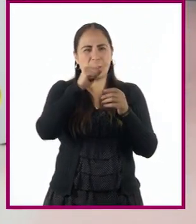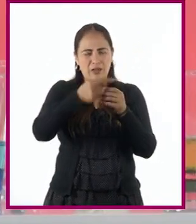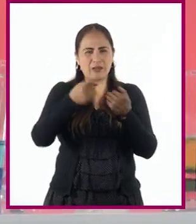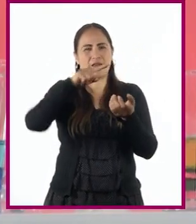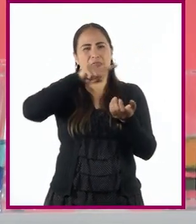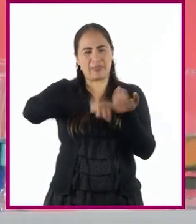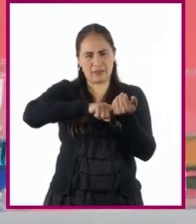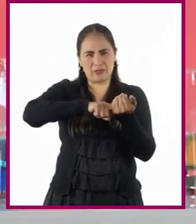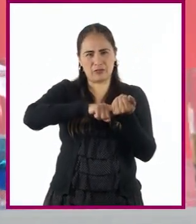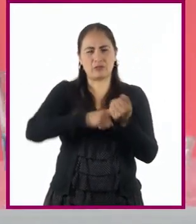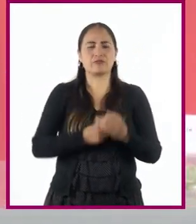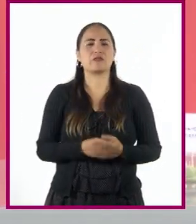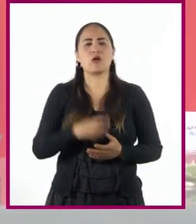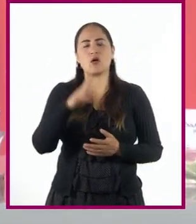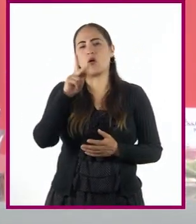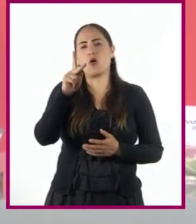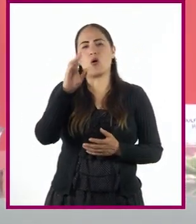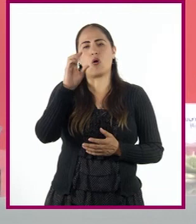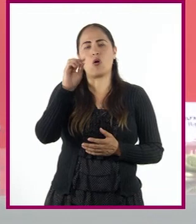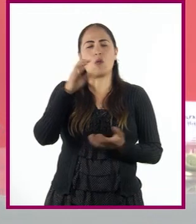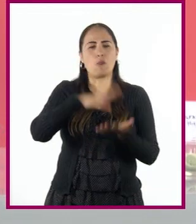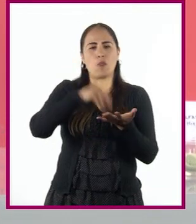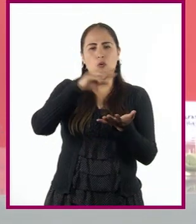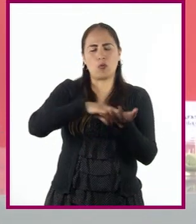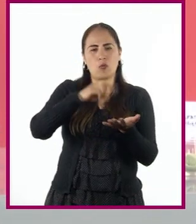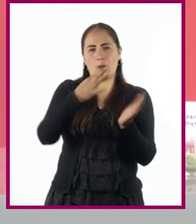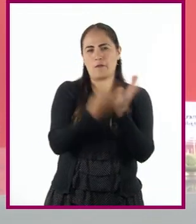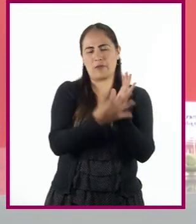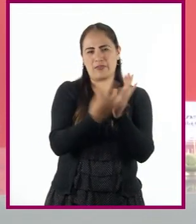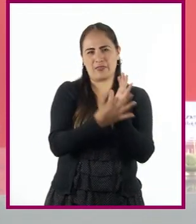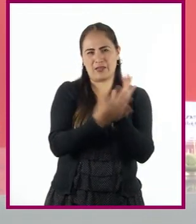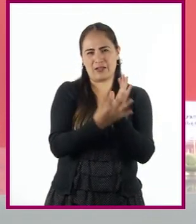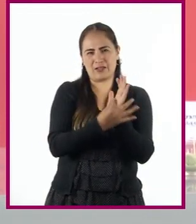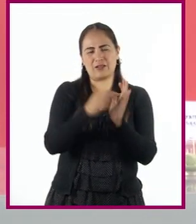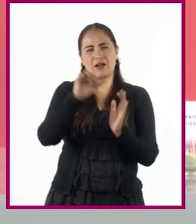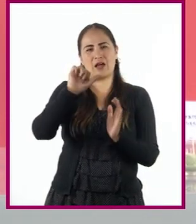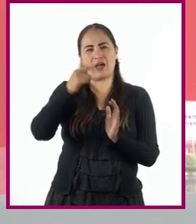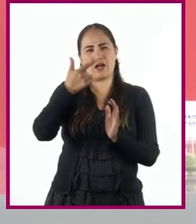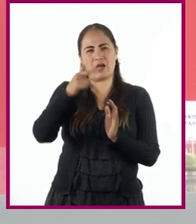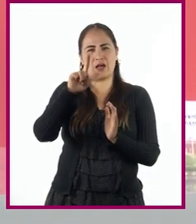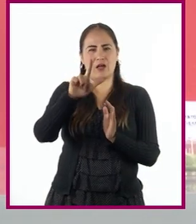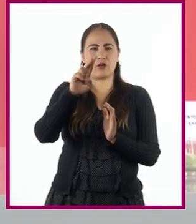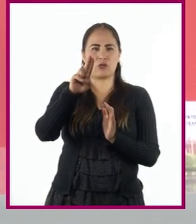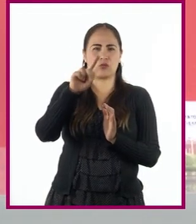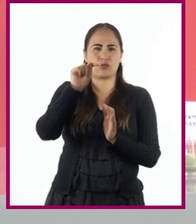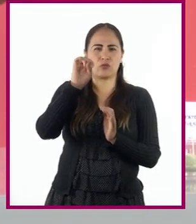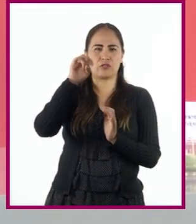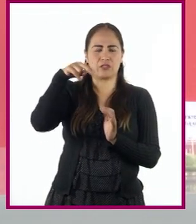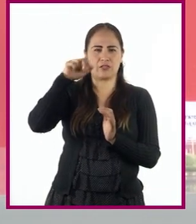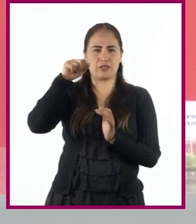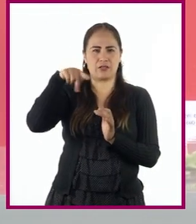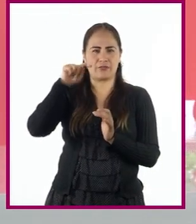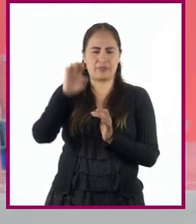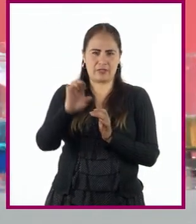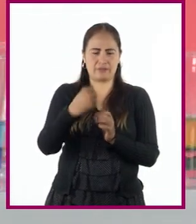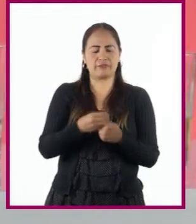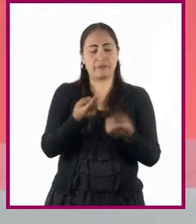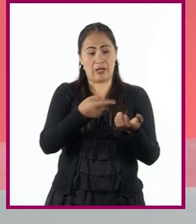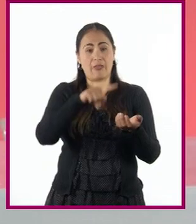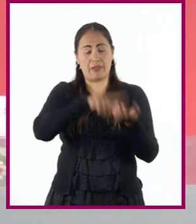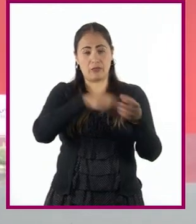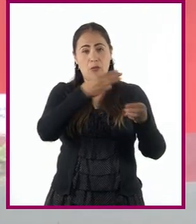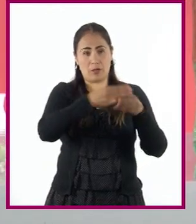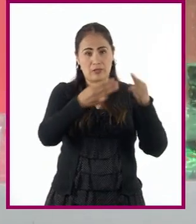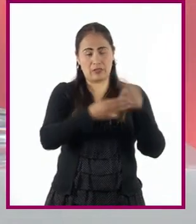un combustible, polvo metálico y un aglutinante, combustible, los cuales reaccionan. La bengala puede estar constituida